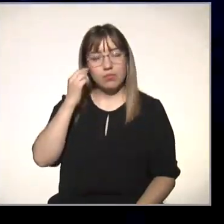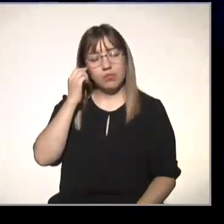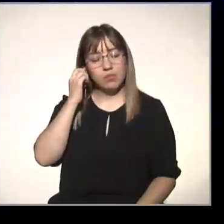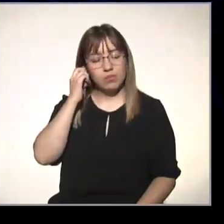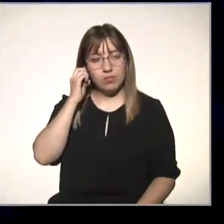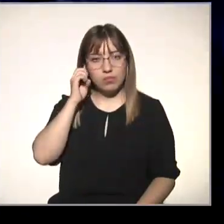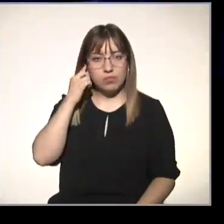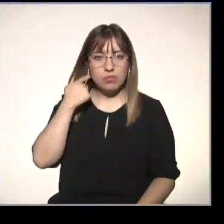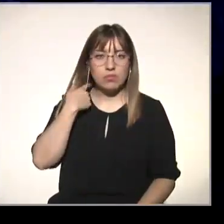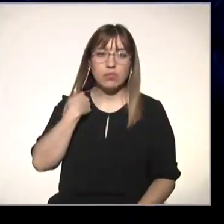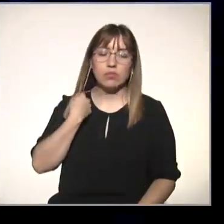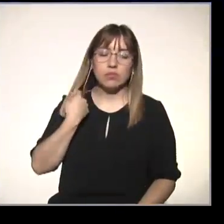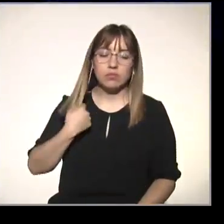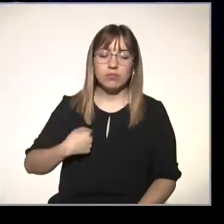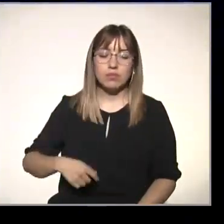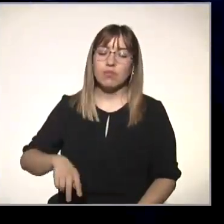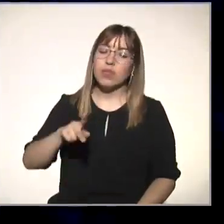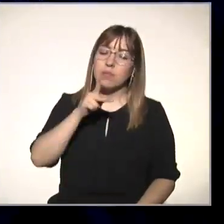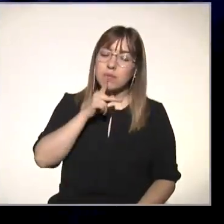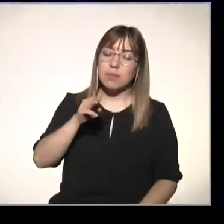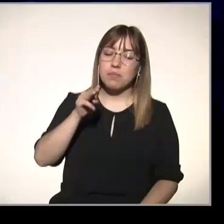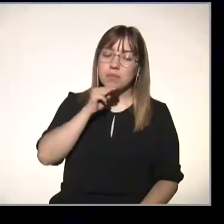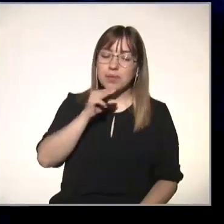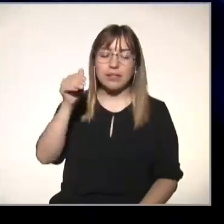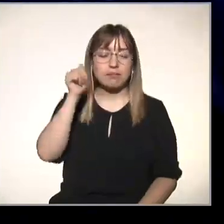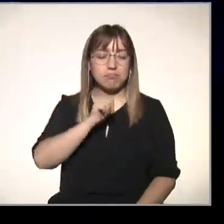todo lo que yo pienso, hago, digo,